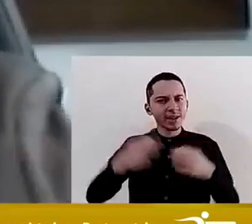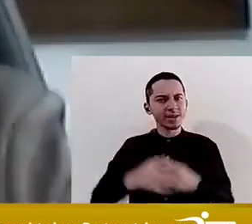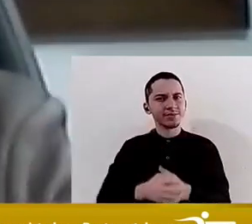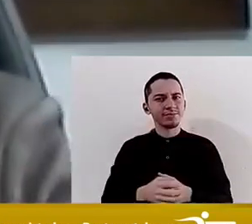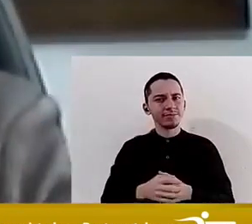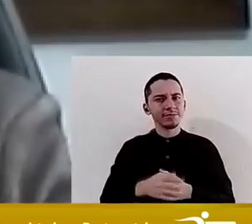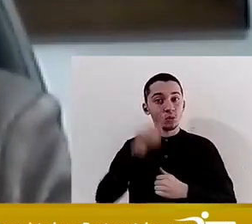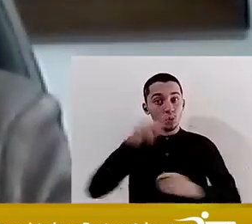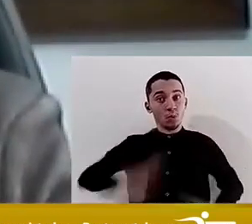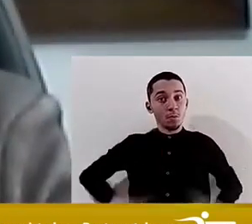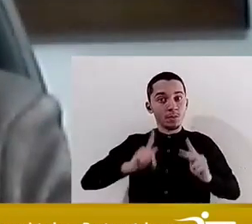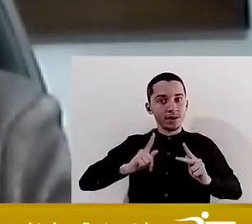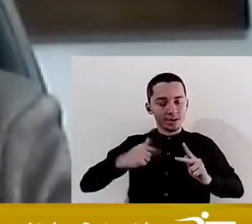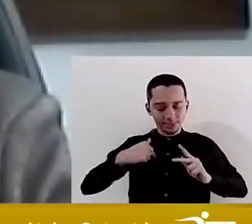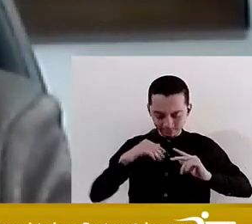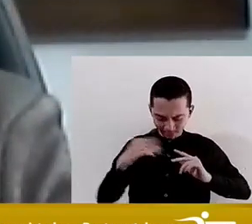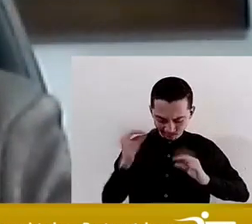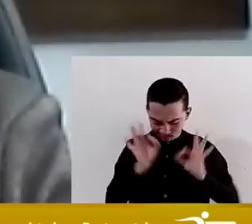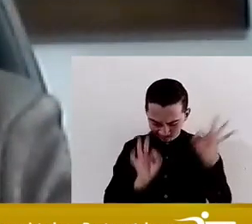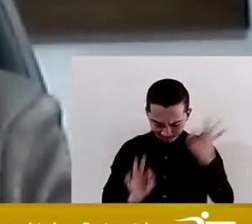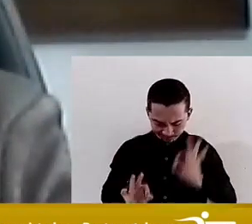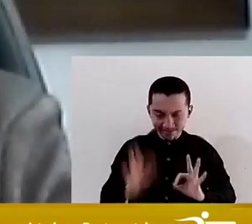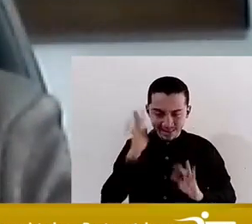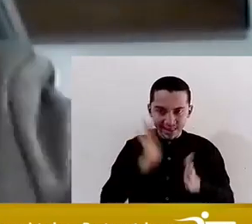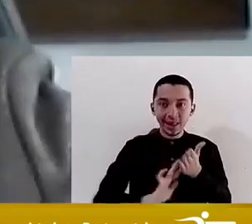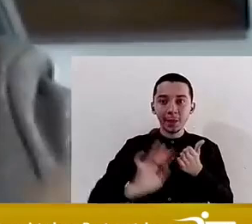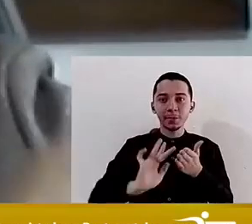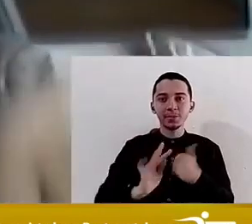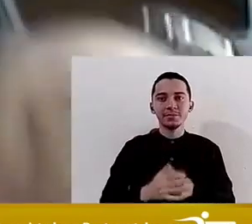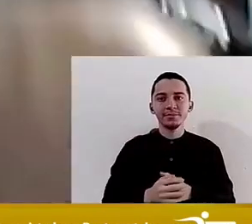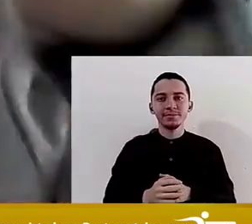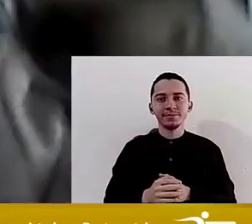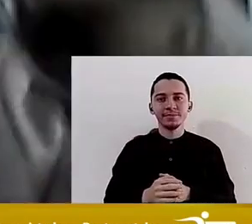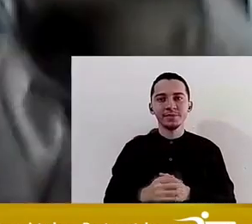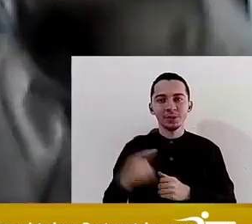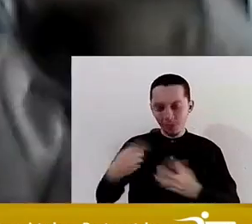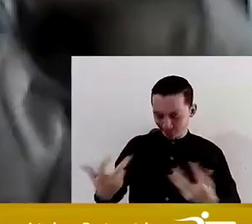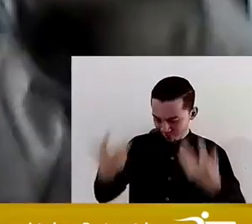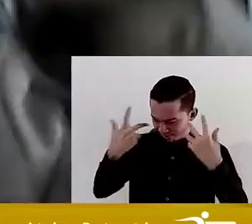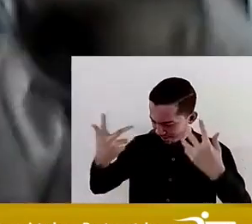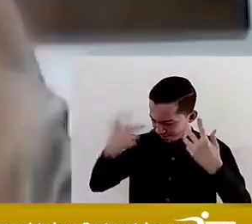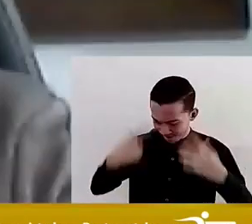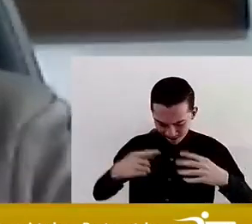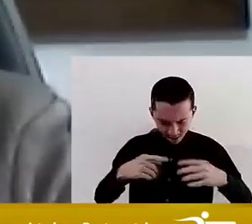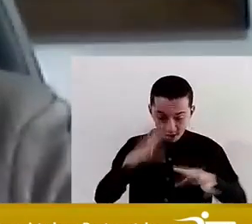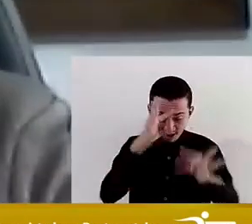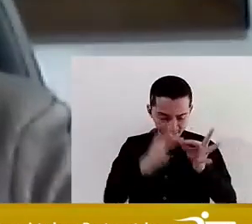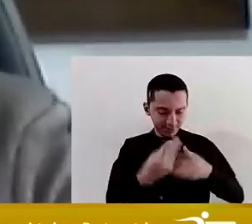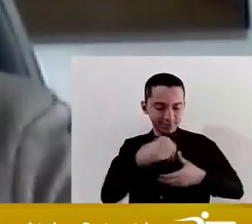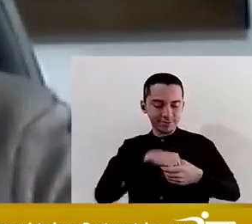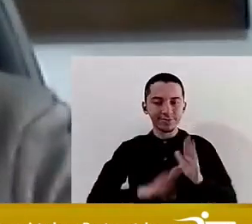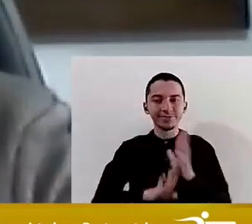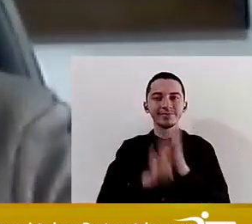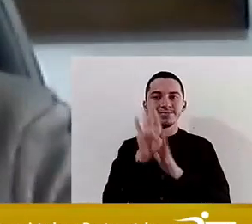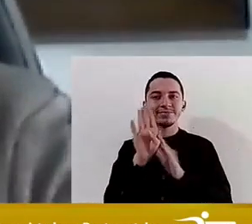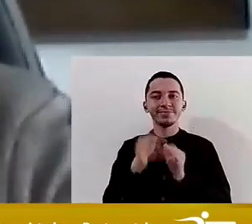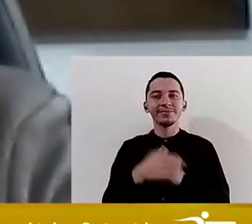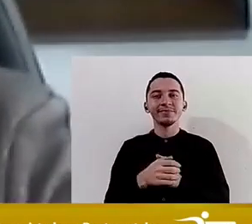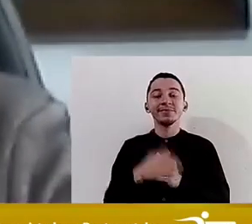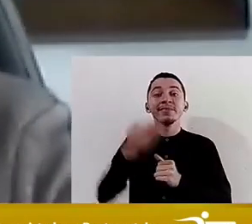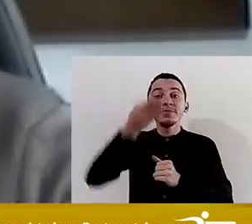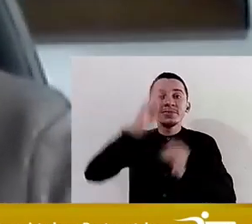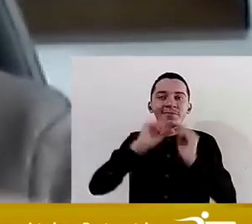limpien el campo, cultívenlo. Y dejen que la planta crezca. Dios les bendiga en